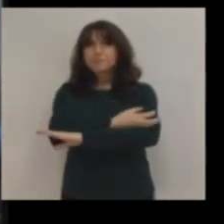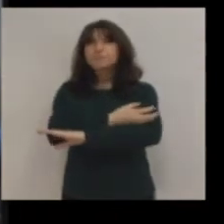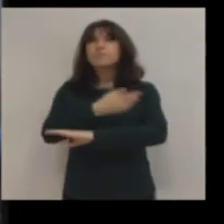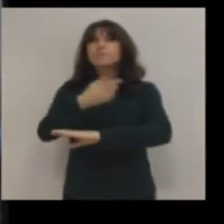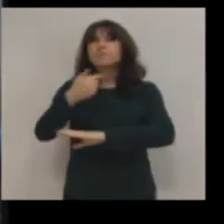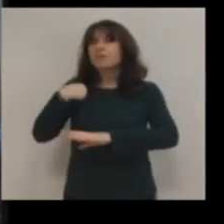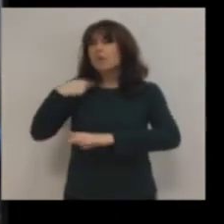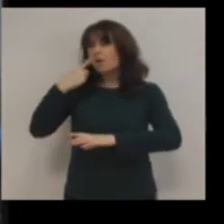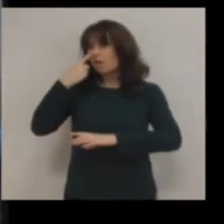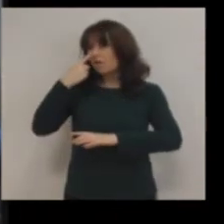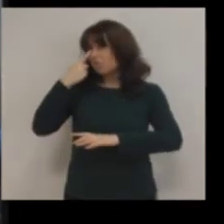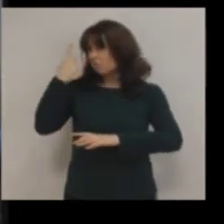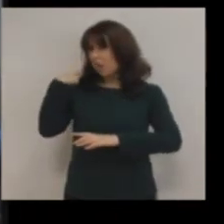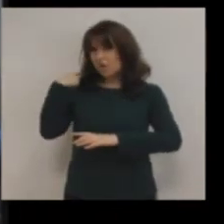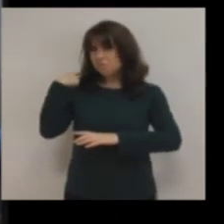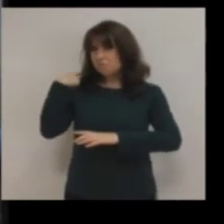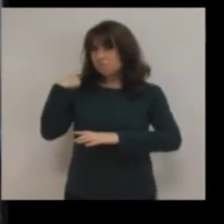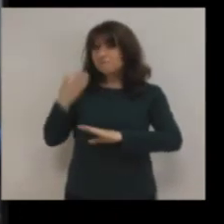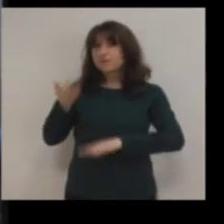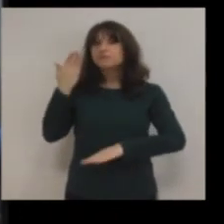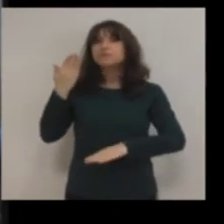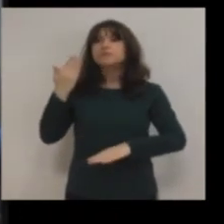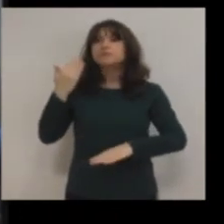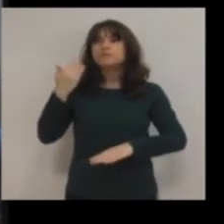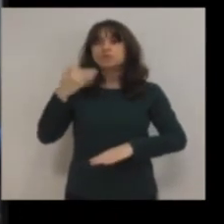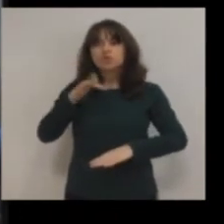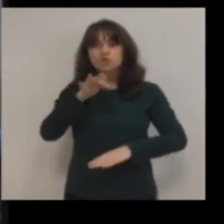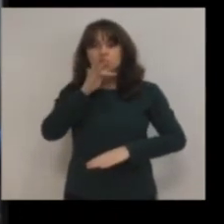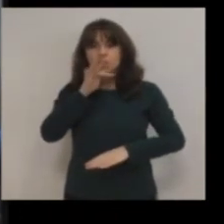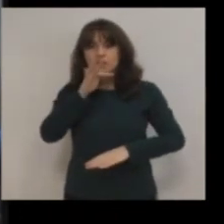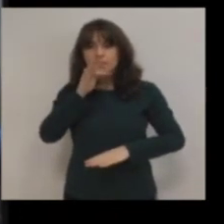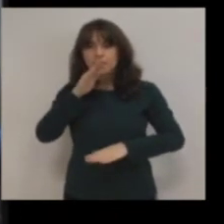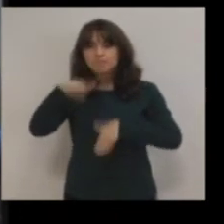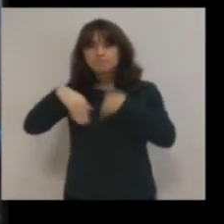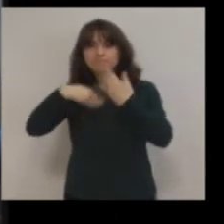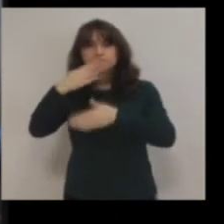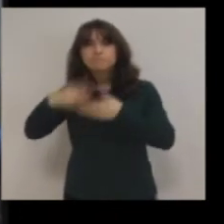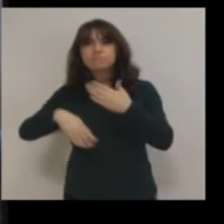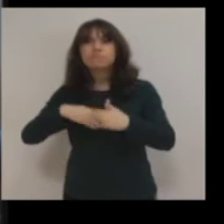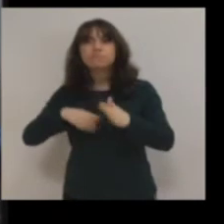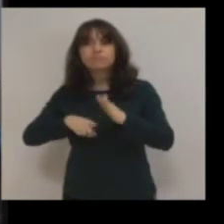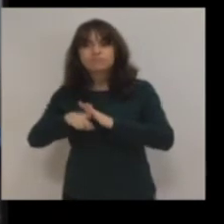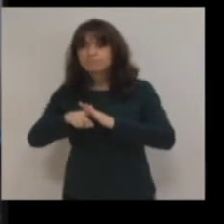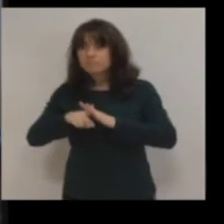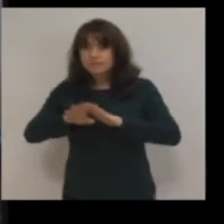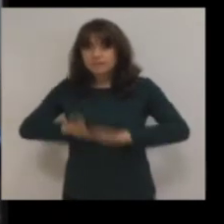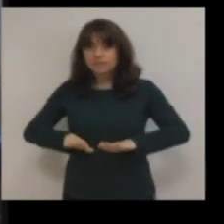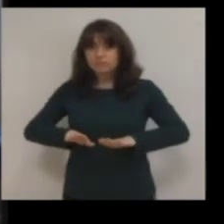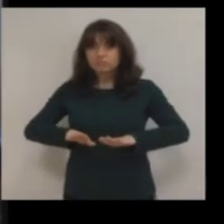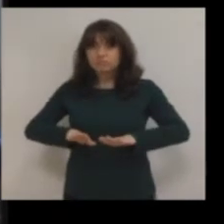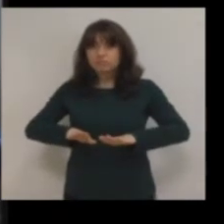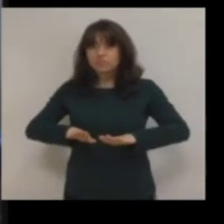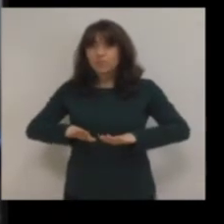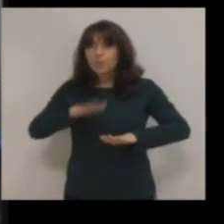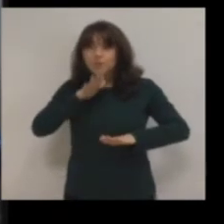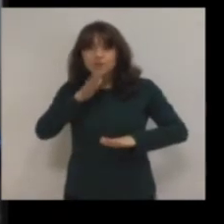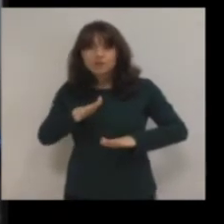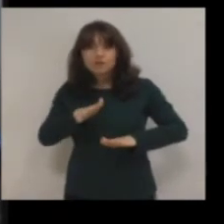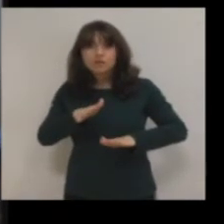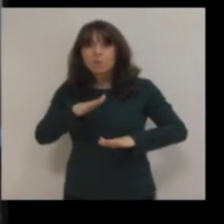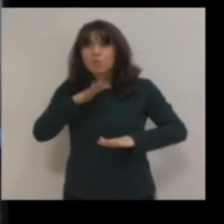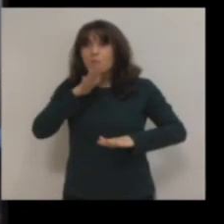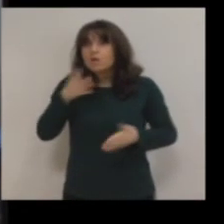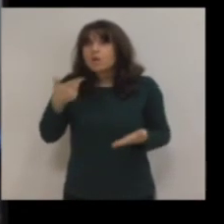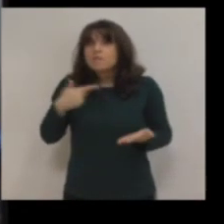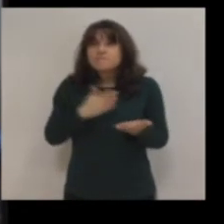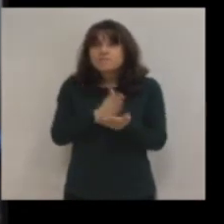de un año de esa denuncia y está todavía en un trámite administrativo paralizado por completo porque simplemente, pues no sé si es que no